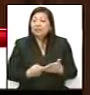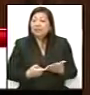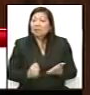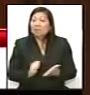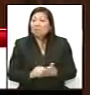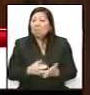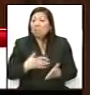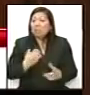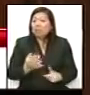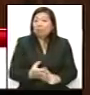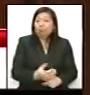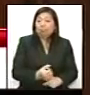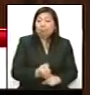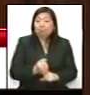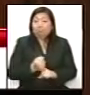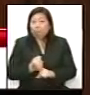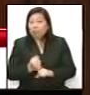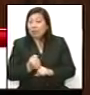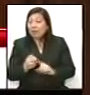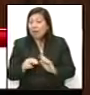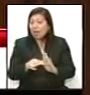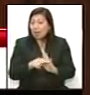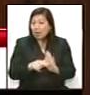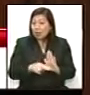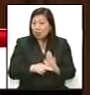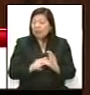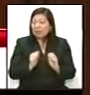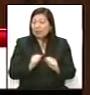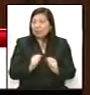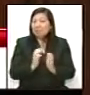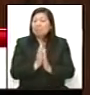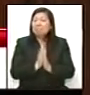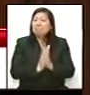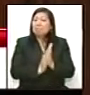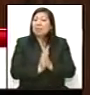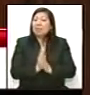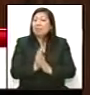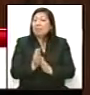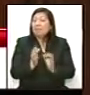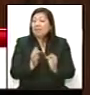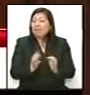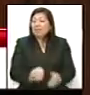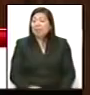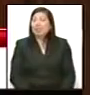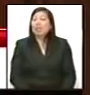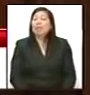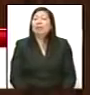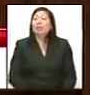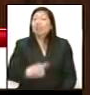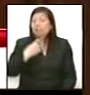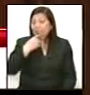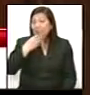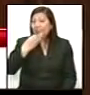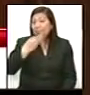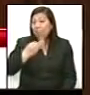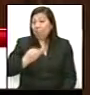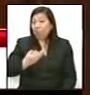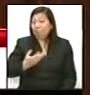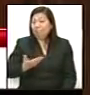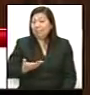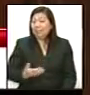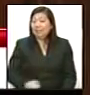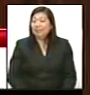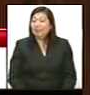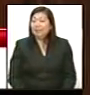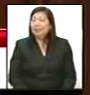puede acogerse a estas normas que lo benefician. Pero la verdad, seríamos ingenuos